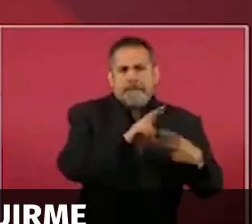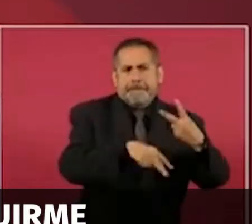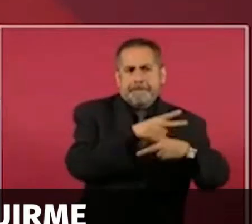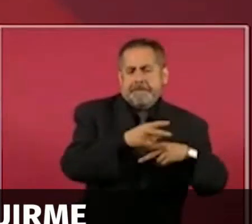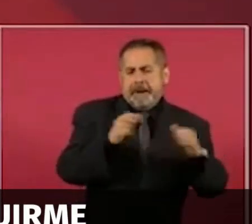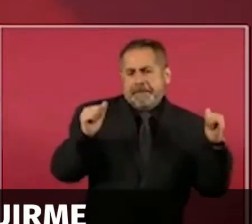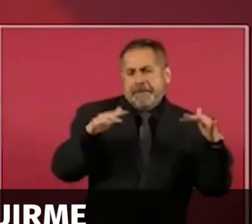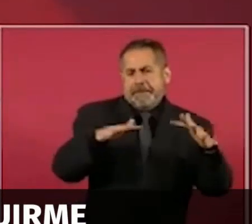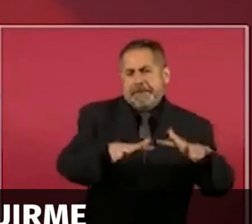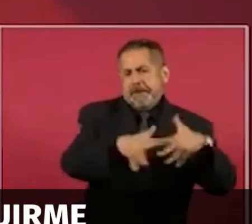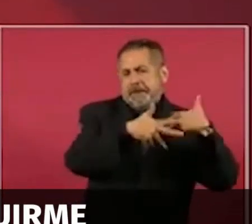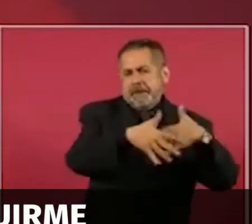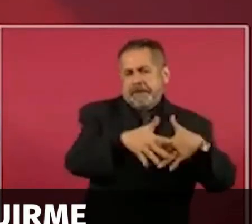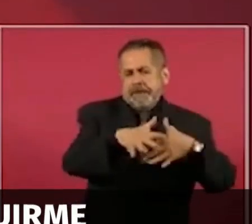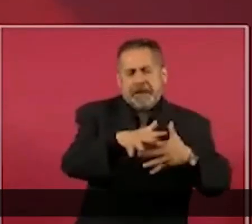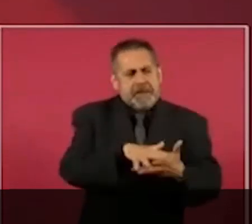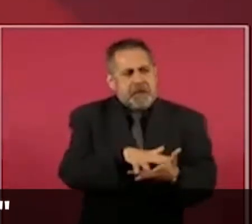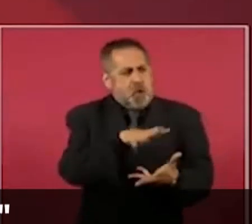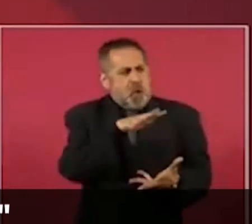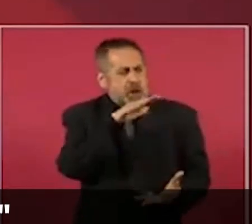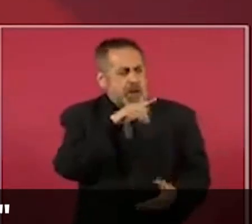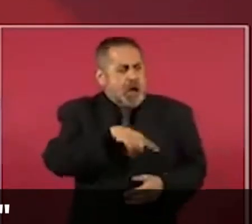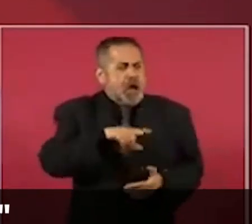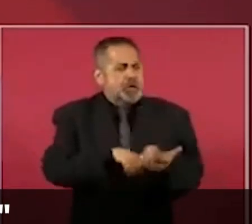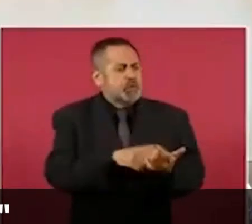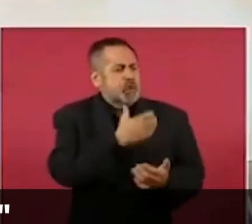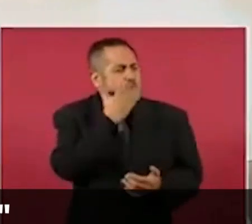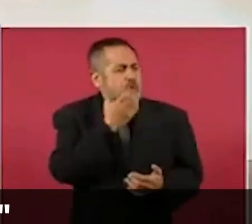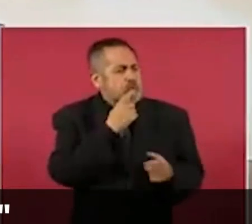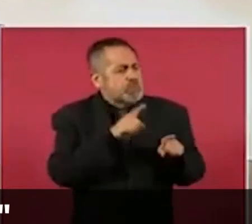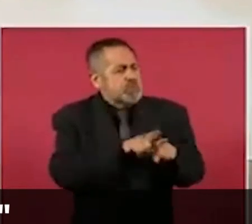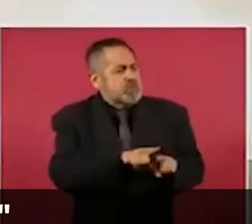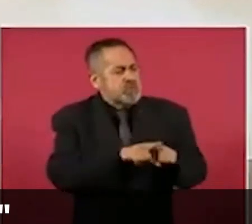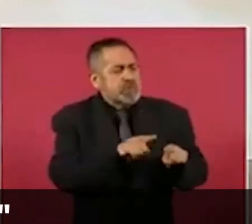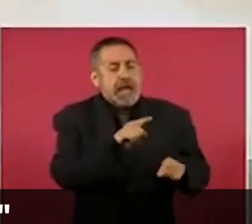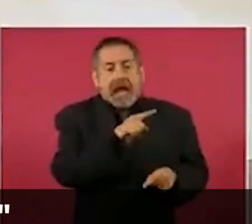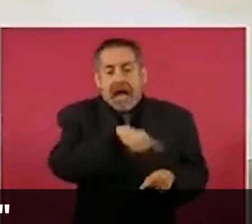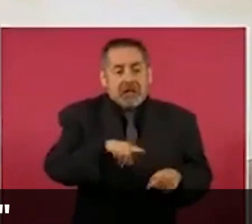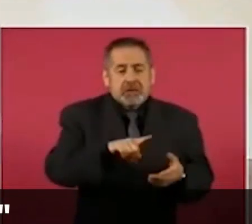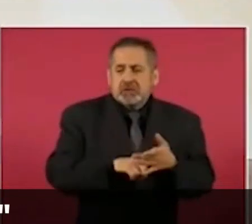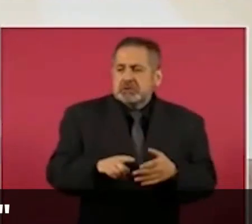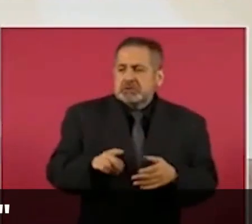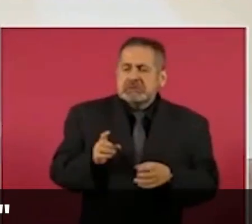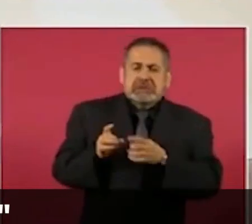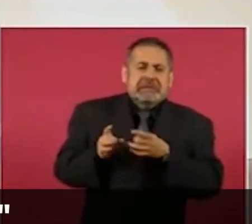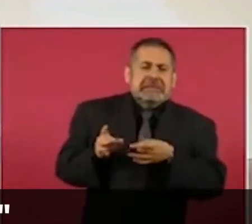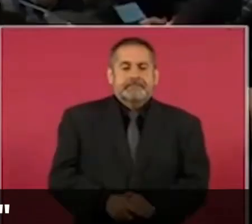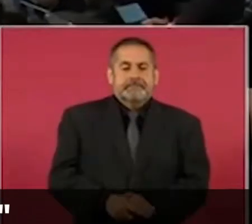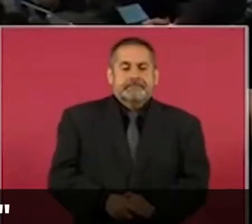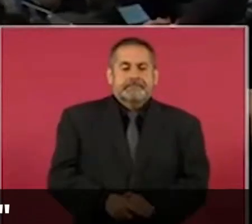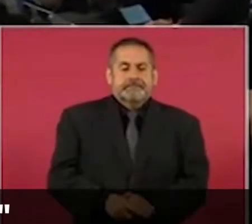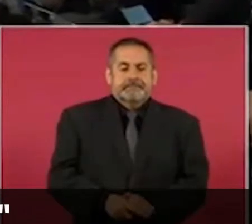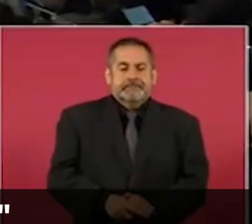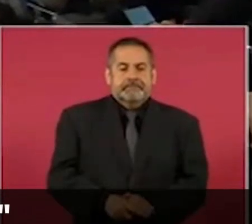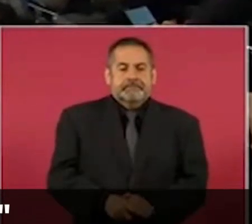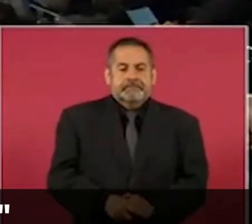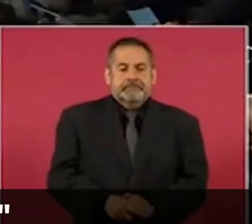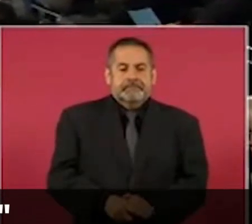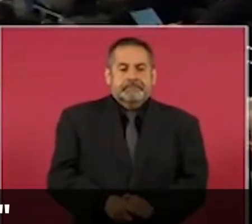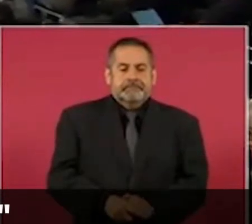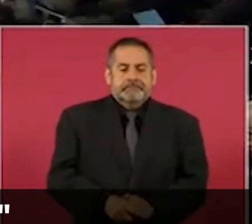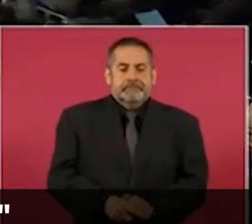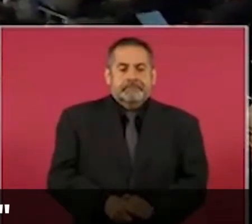fundamental de la estructura, no se vayan y no generen una división o una ruptura que esto pueda